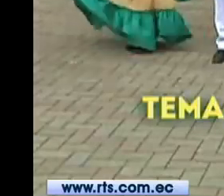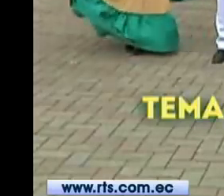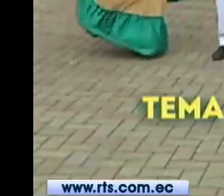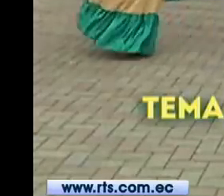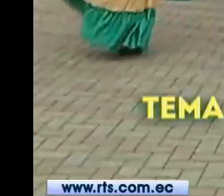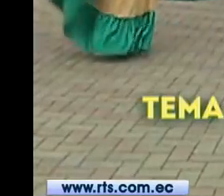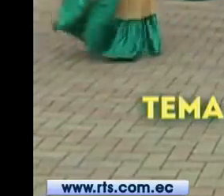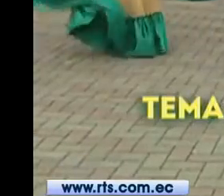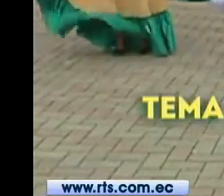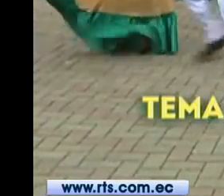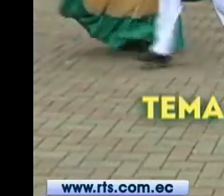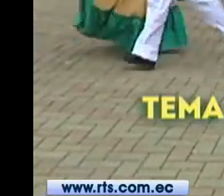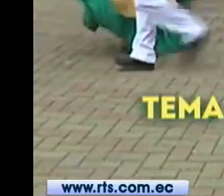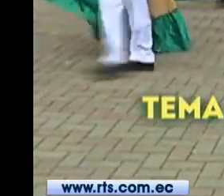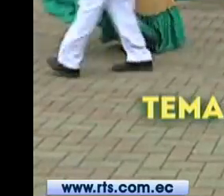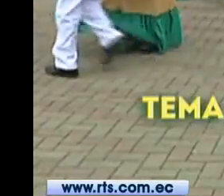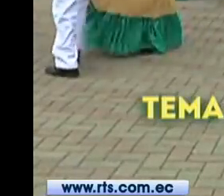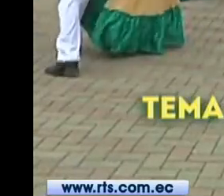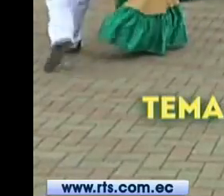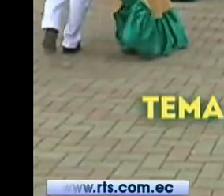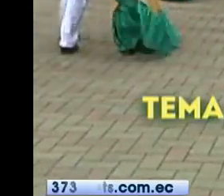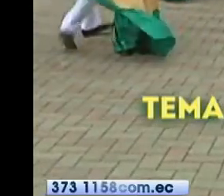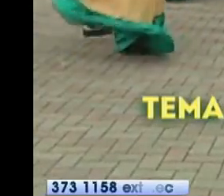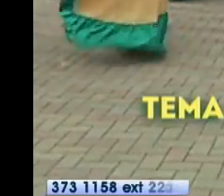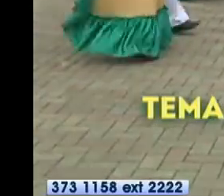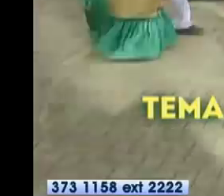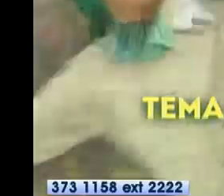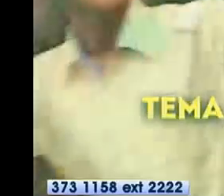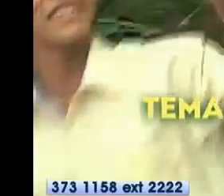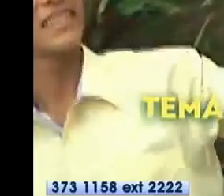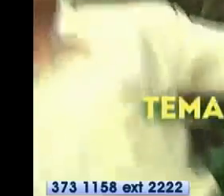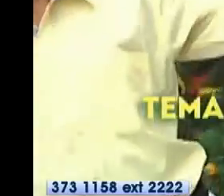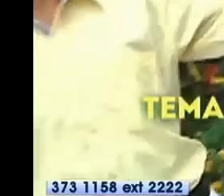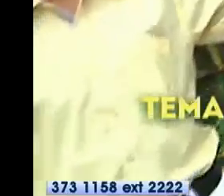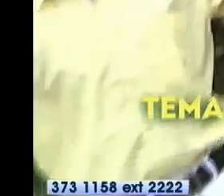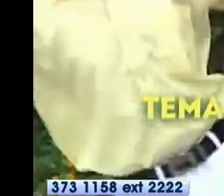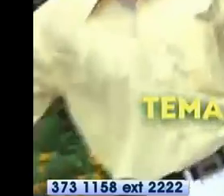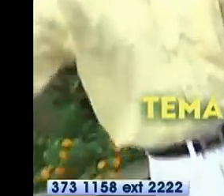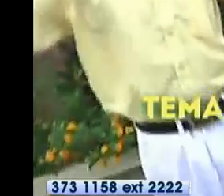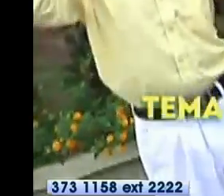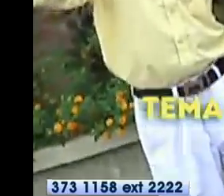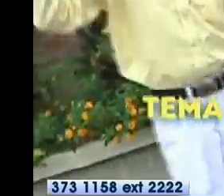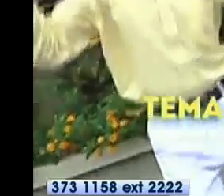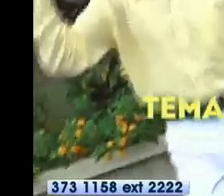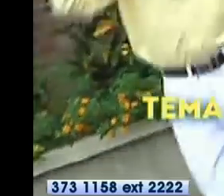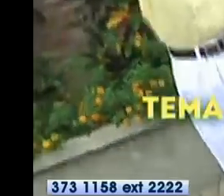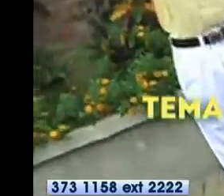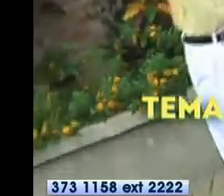Simón Bolívar,